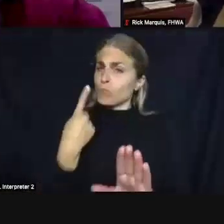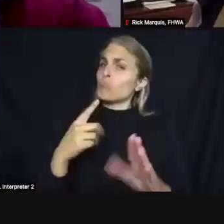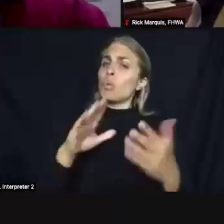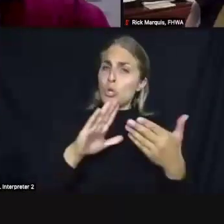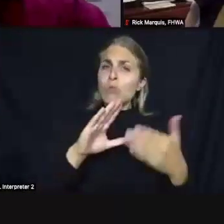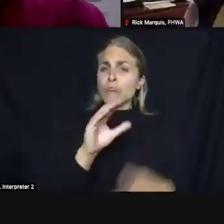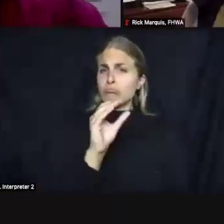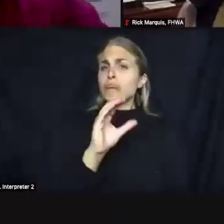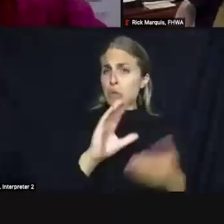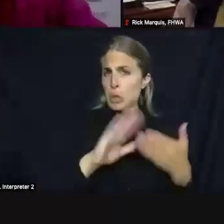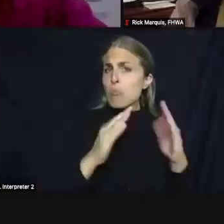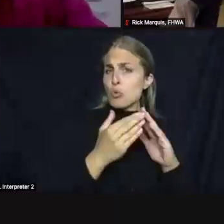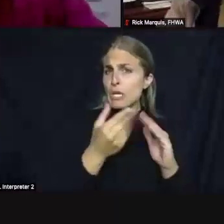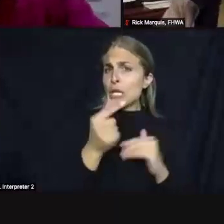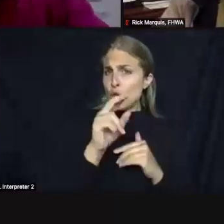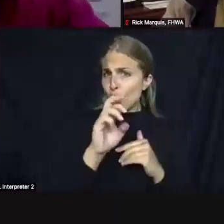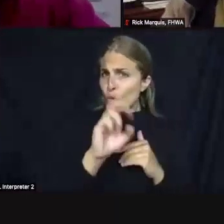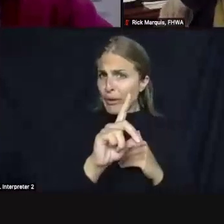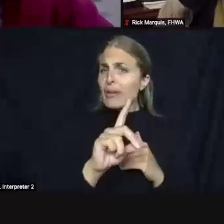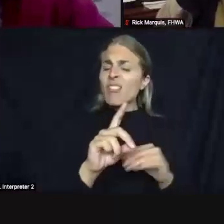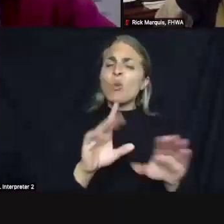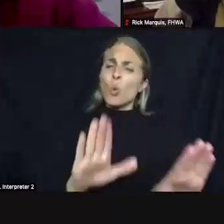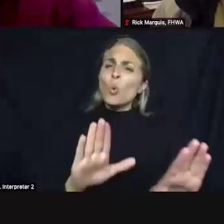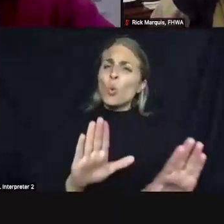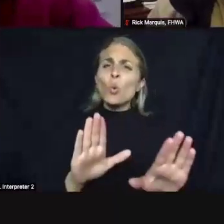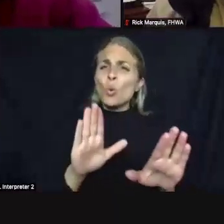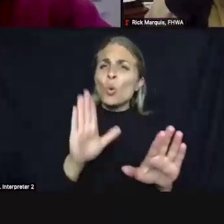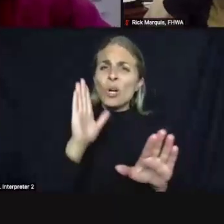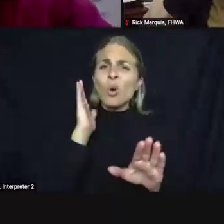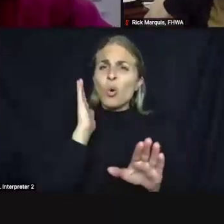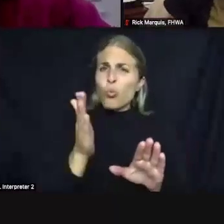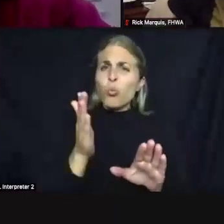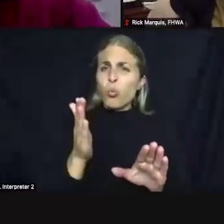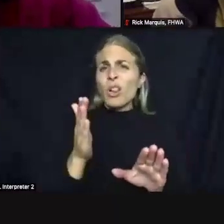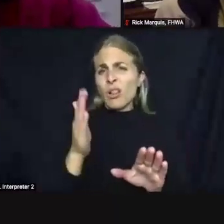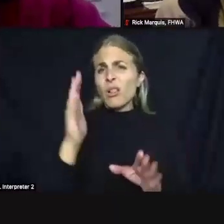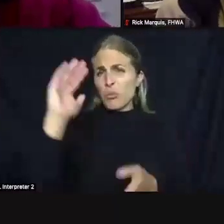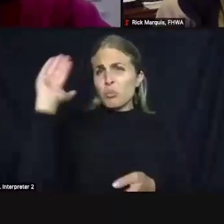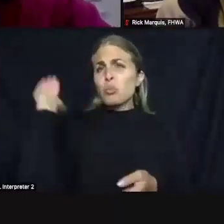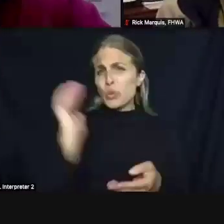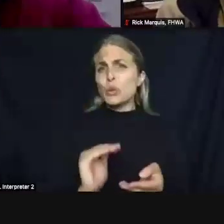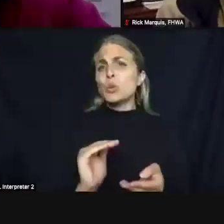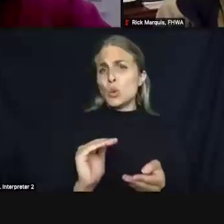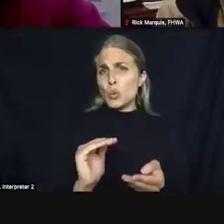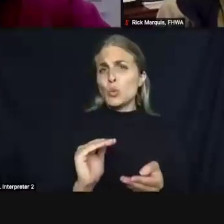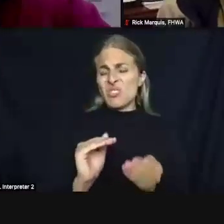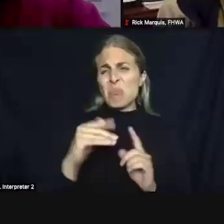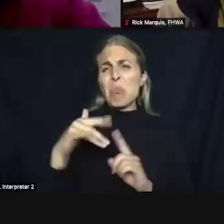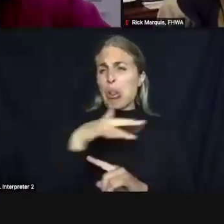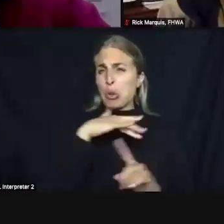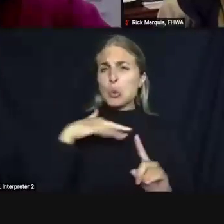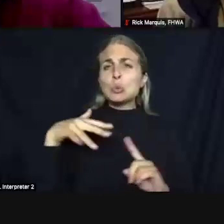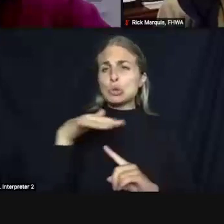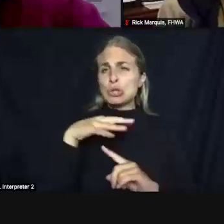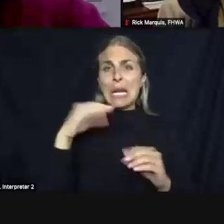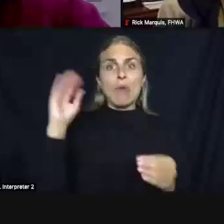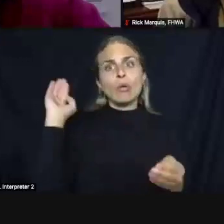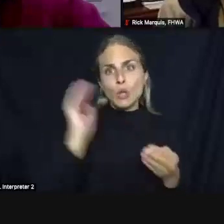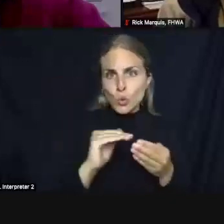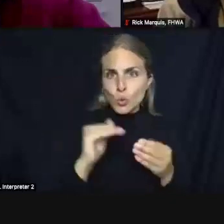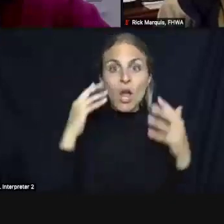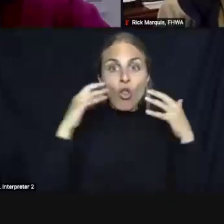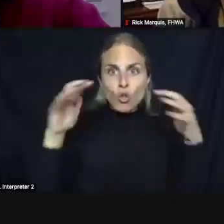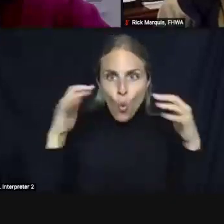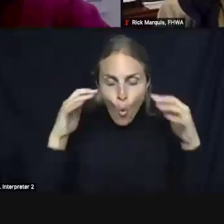usar el pasadizo elevado, esa obstrucción? Entiendo cómo va a reducir